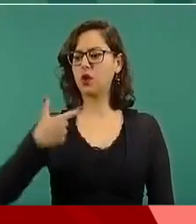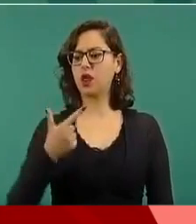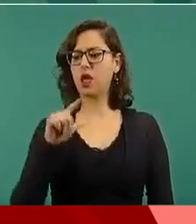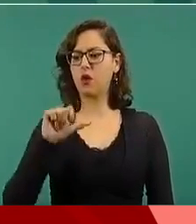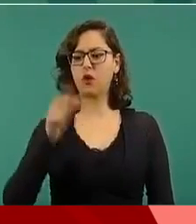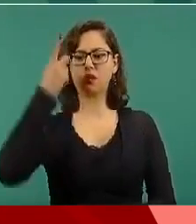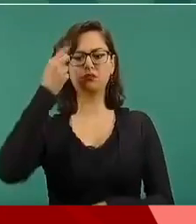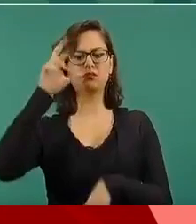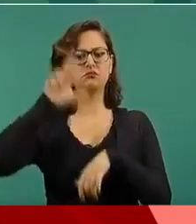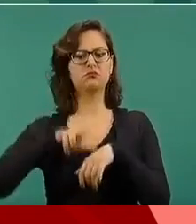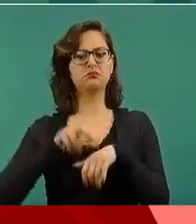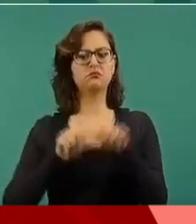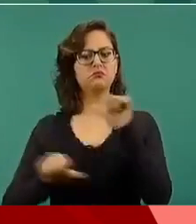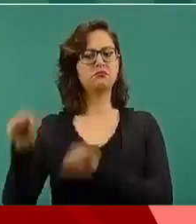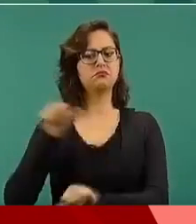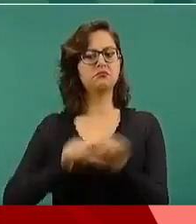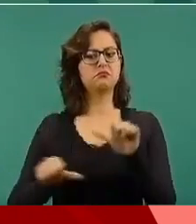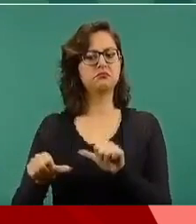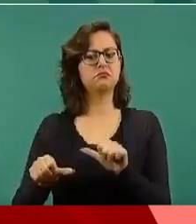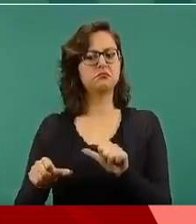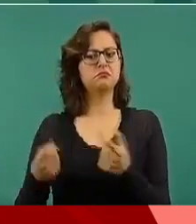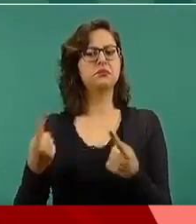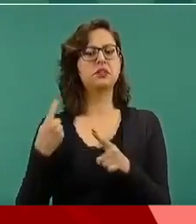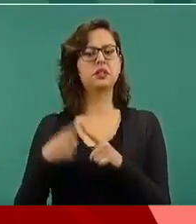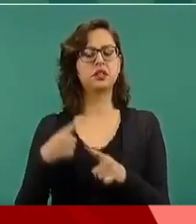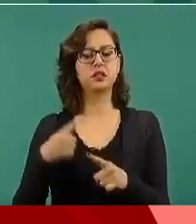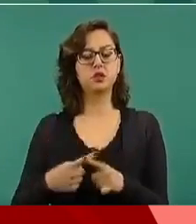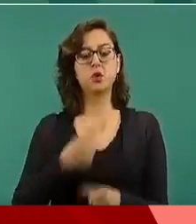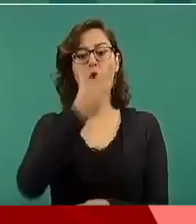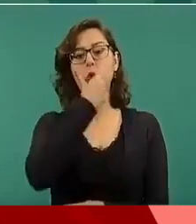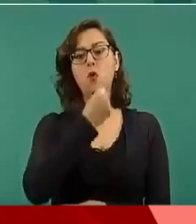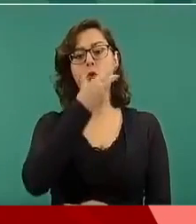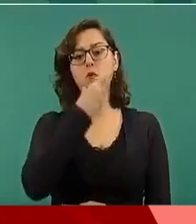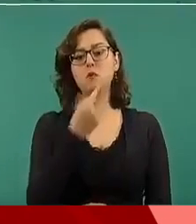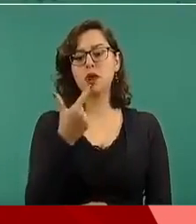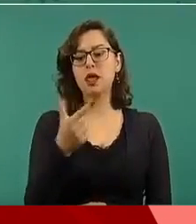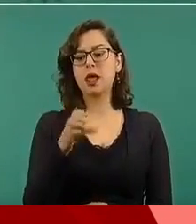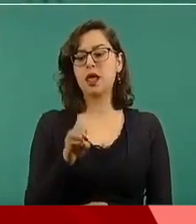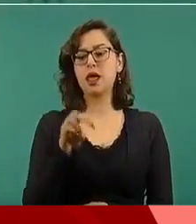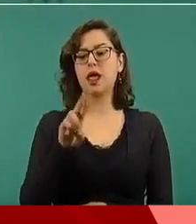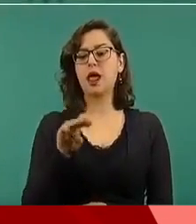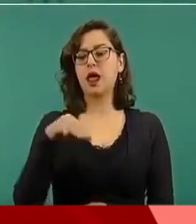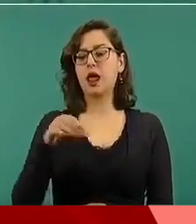lo va a ocupar Germán Martínez.